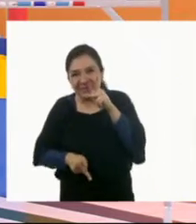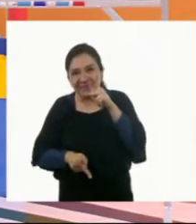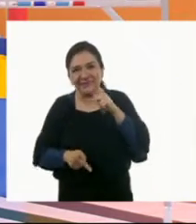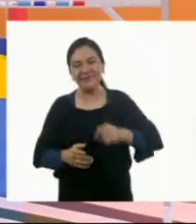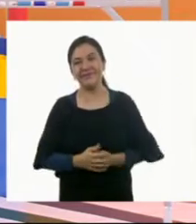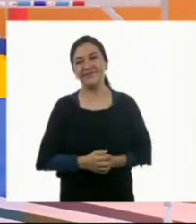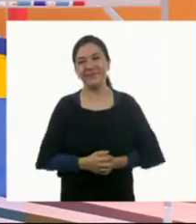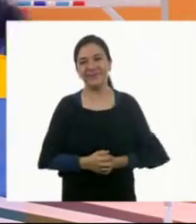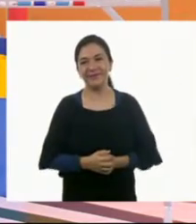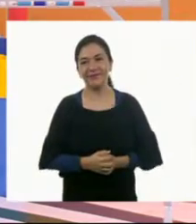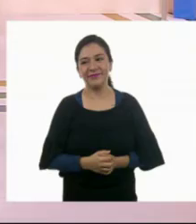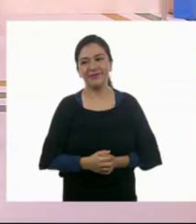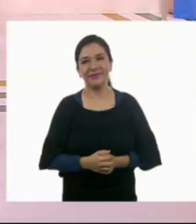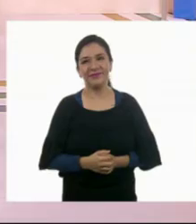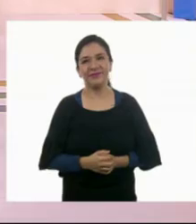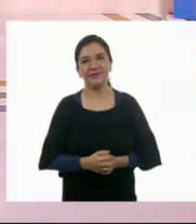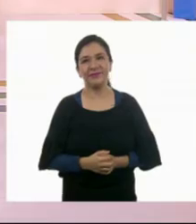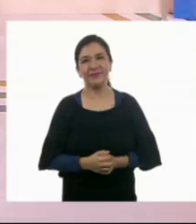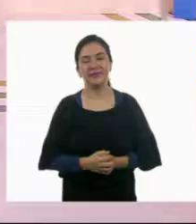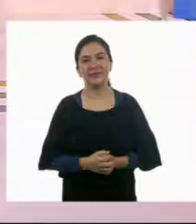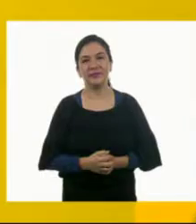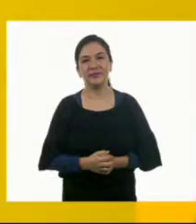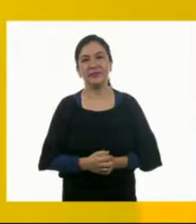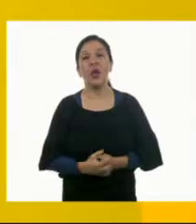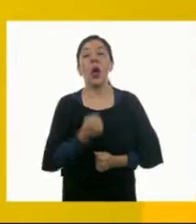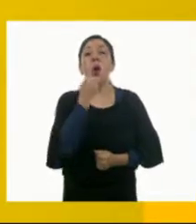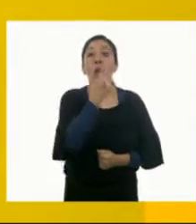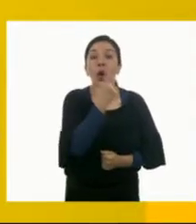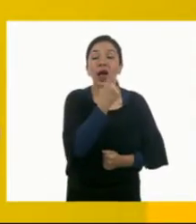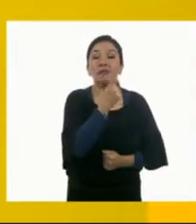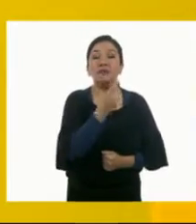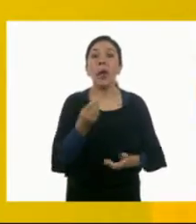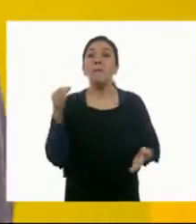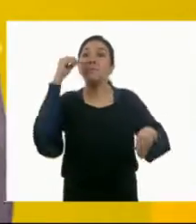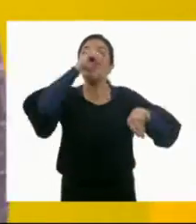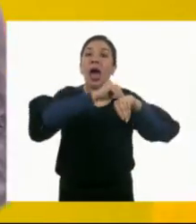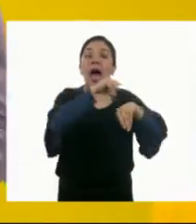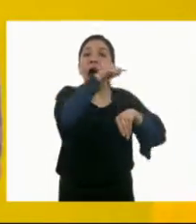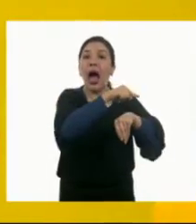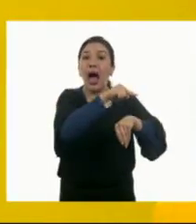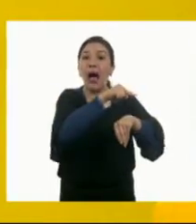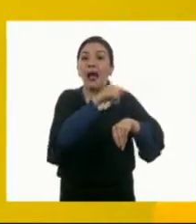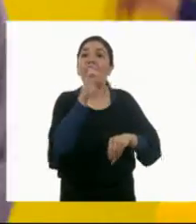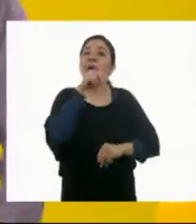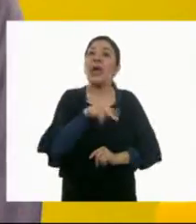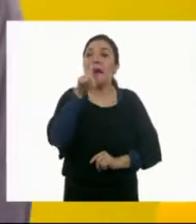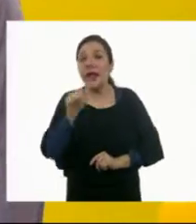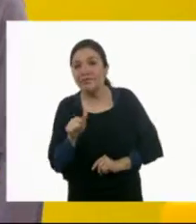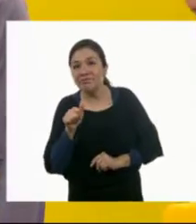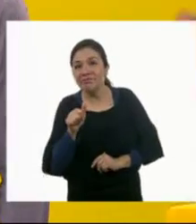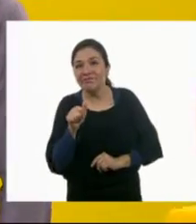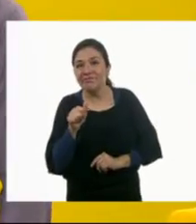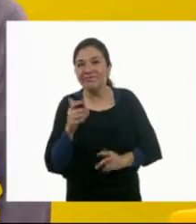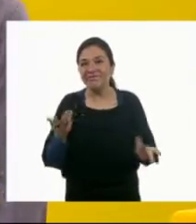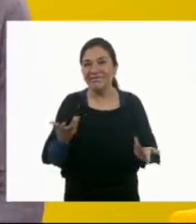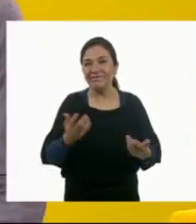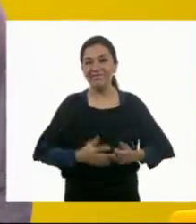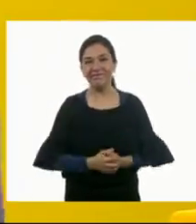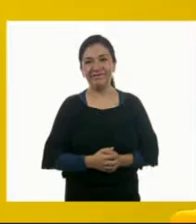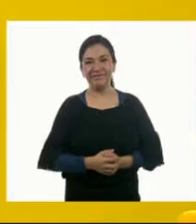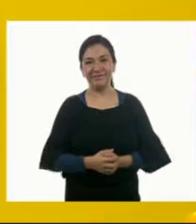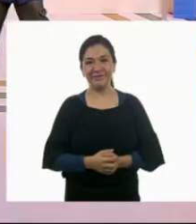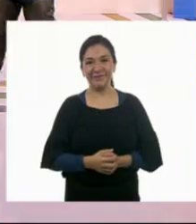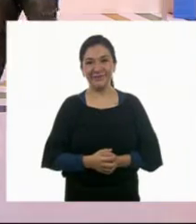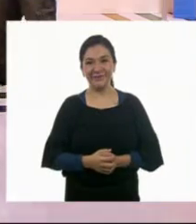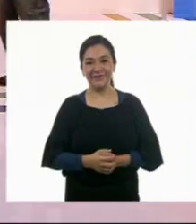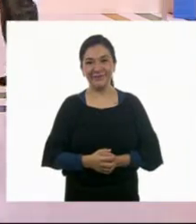la... Una. Parada en la... En la... En la...